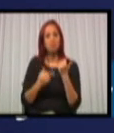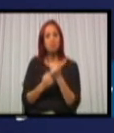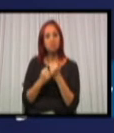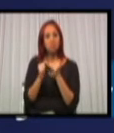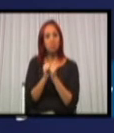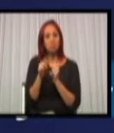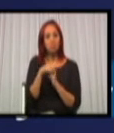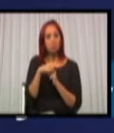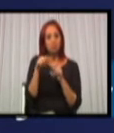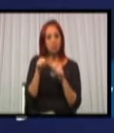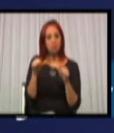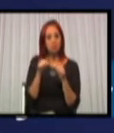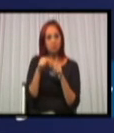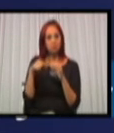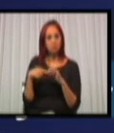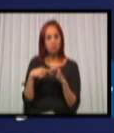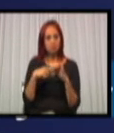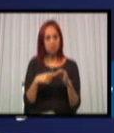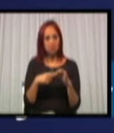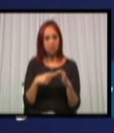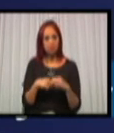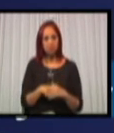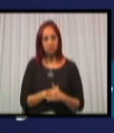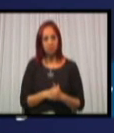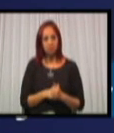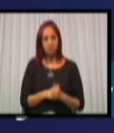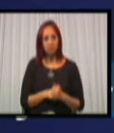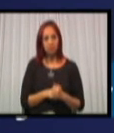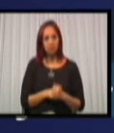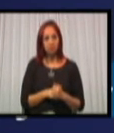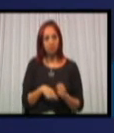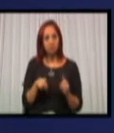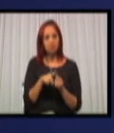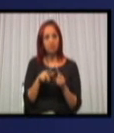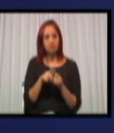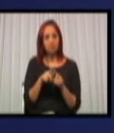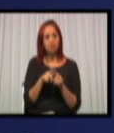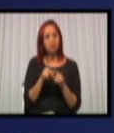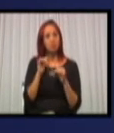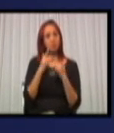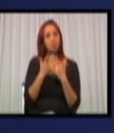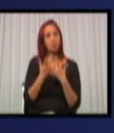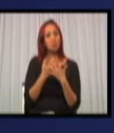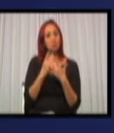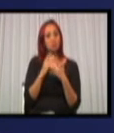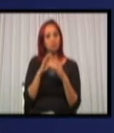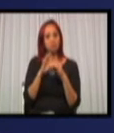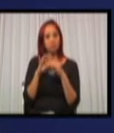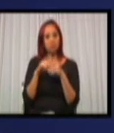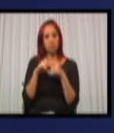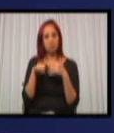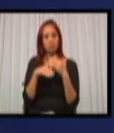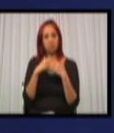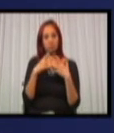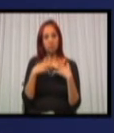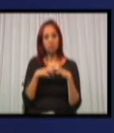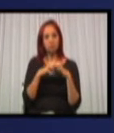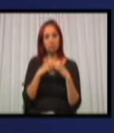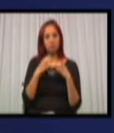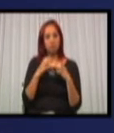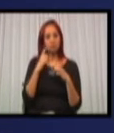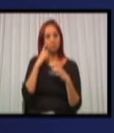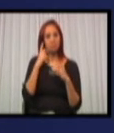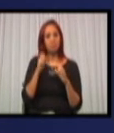zonas especiales de China y todo. hacer alianzas estratégicas